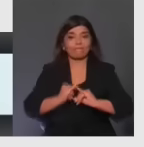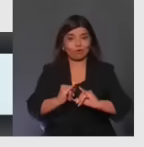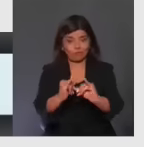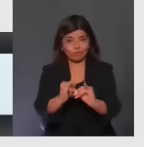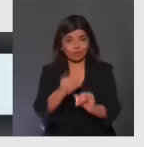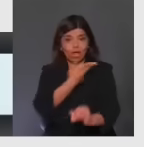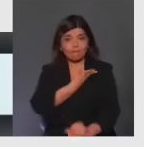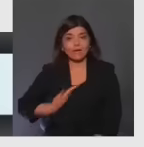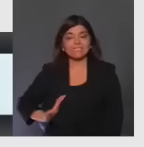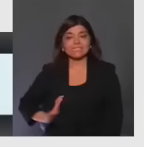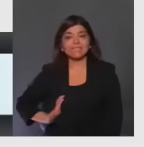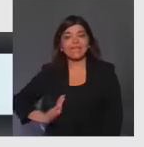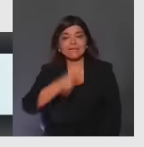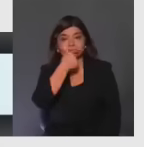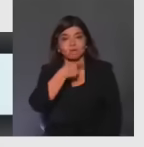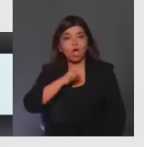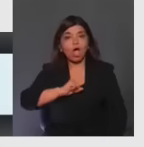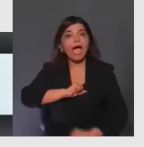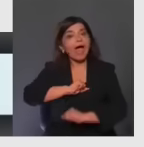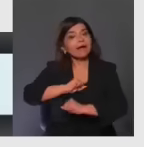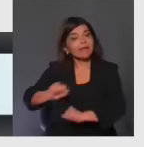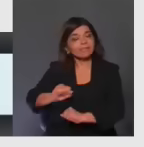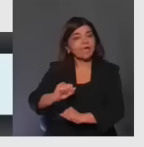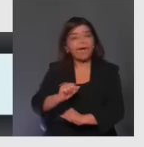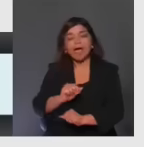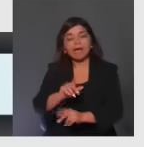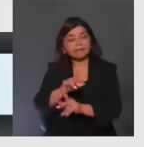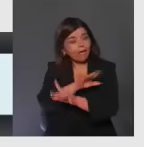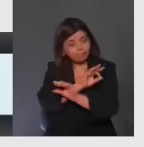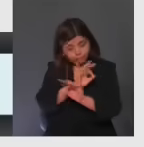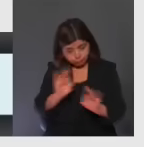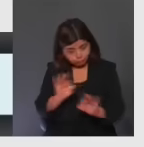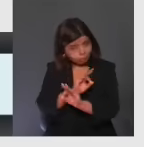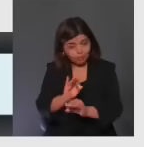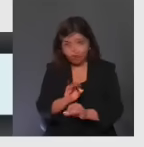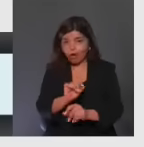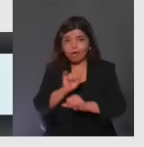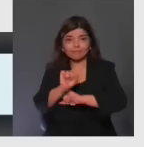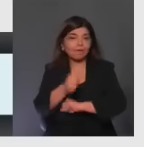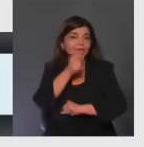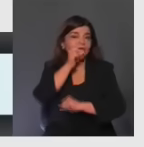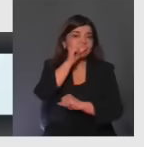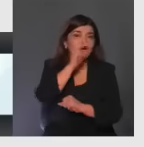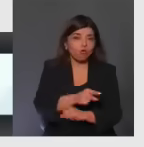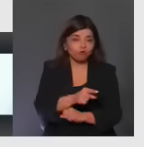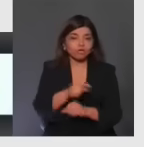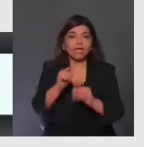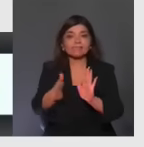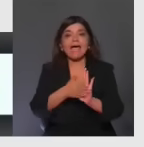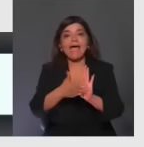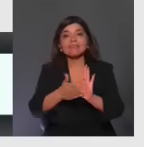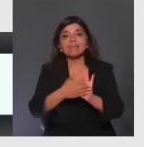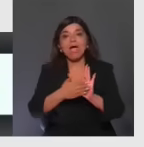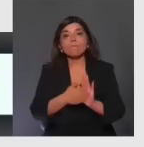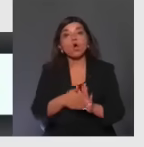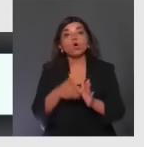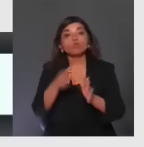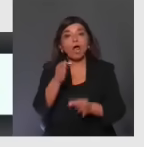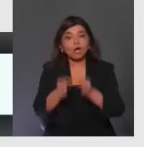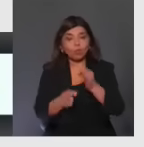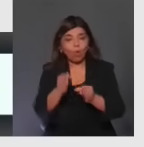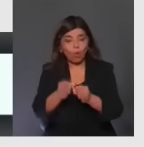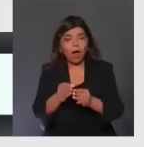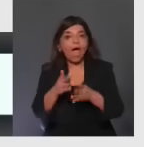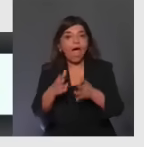presidente de la República rechaza y desmiente categóricamente la denuncia y así quedará demostrado en la instancia correspondiente,